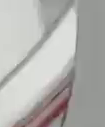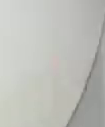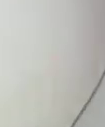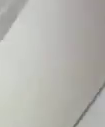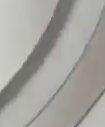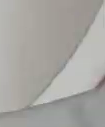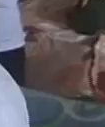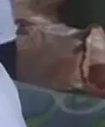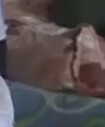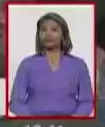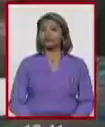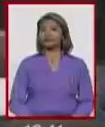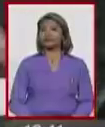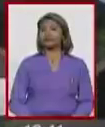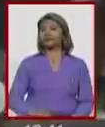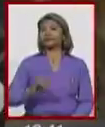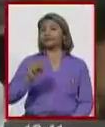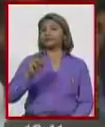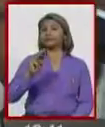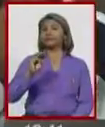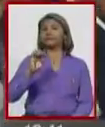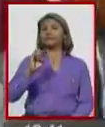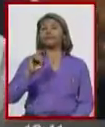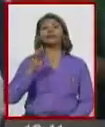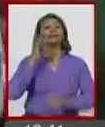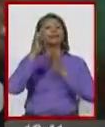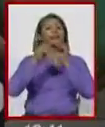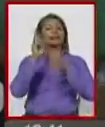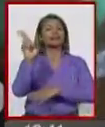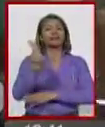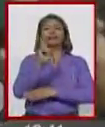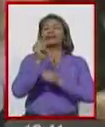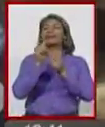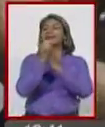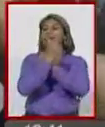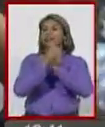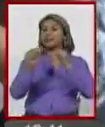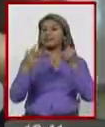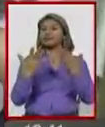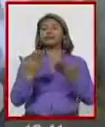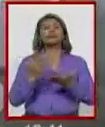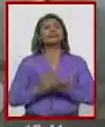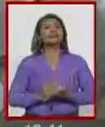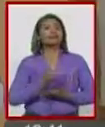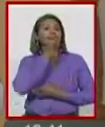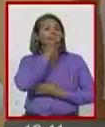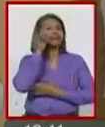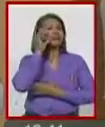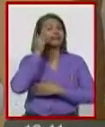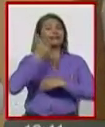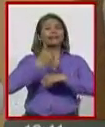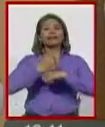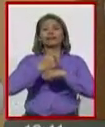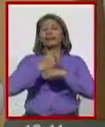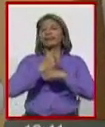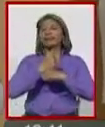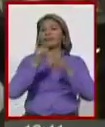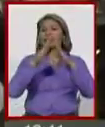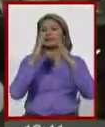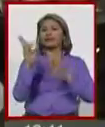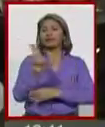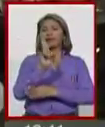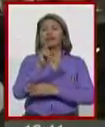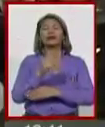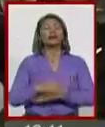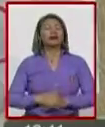En instantes, Ismael Medrano, ejecutivo de la Federación Universitaria Local, fue dado de baja en la huelga de hambre instalada en el Paraninfo